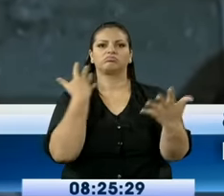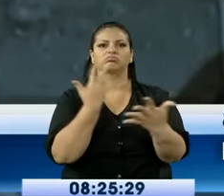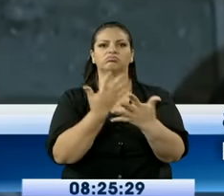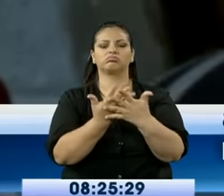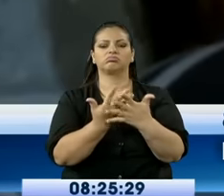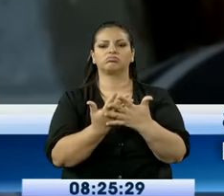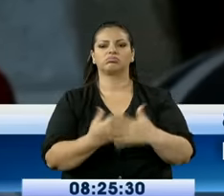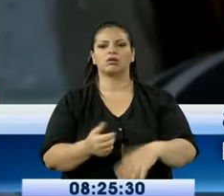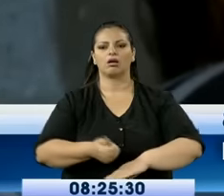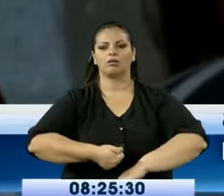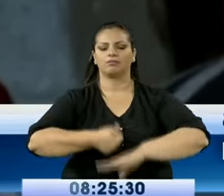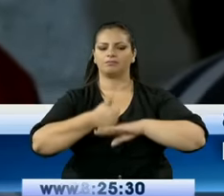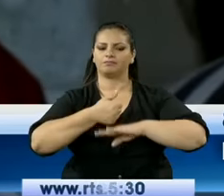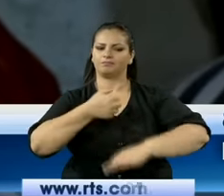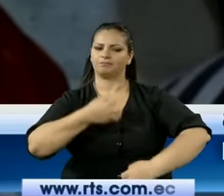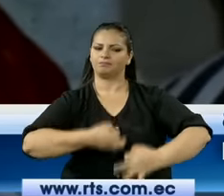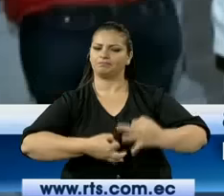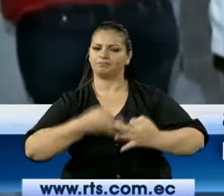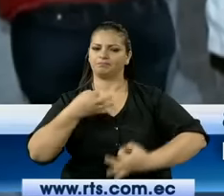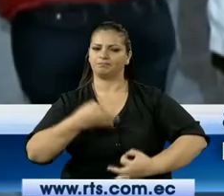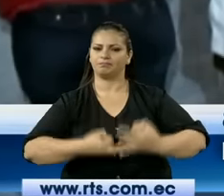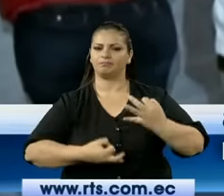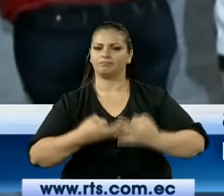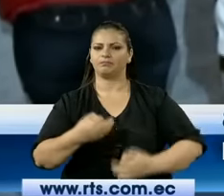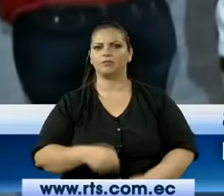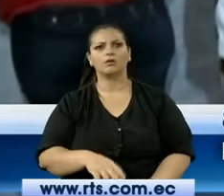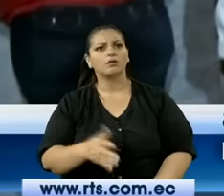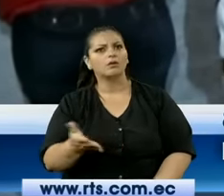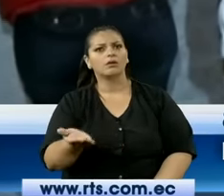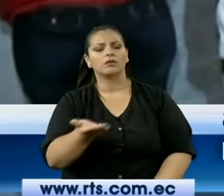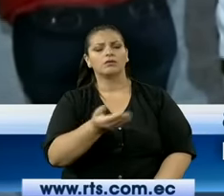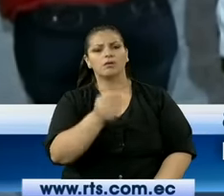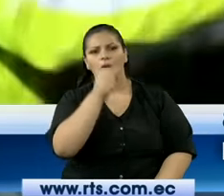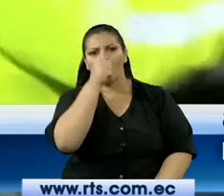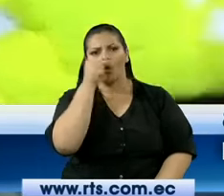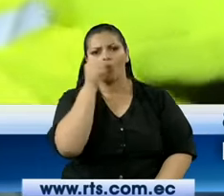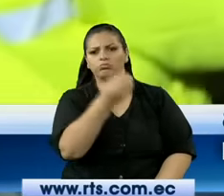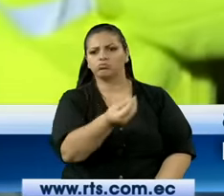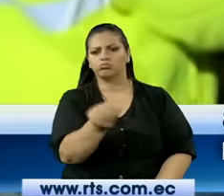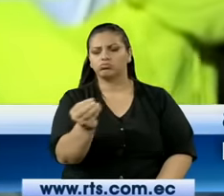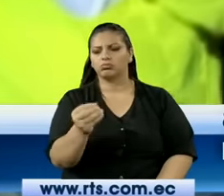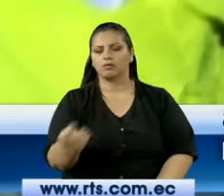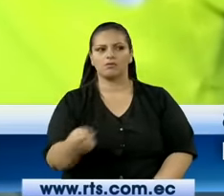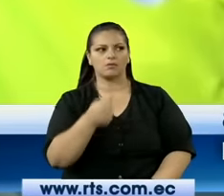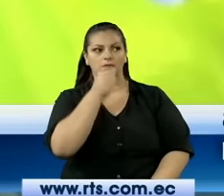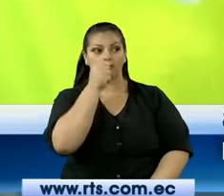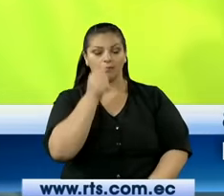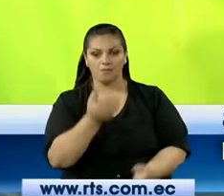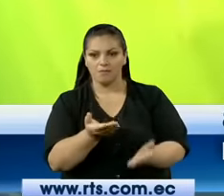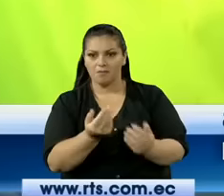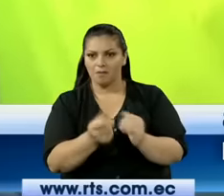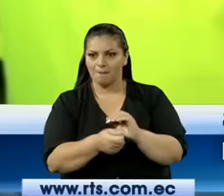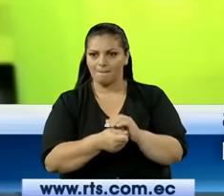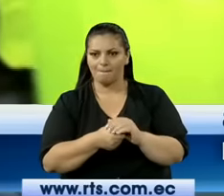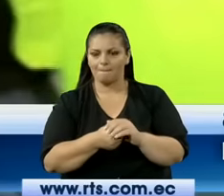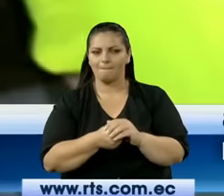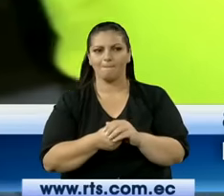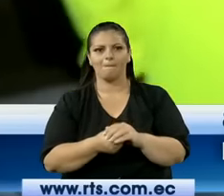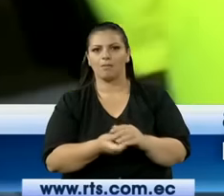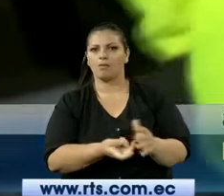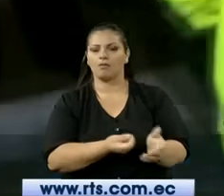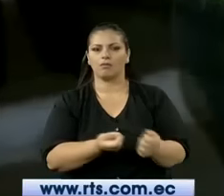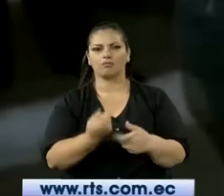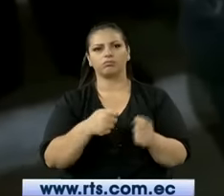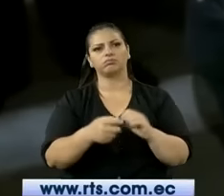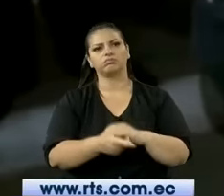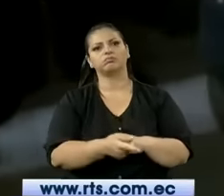a las autoridades por supuestamente envenenar especialmente a la juventud. En Quito informó Iván Casamen.